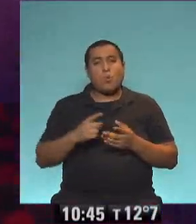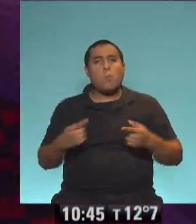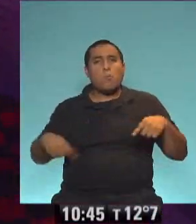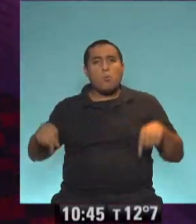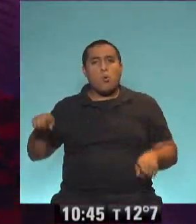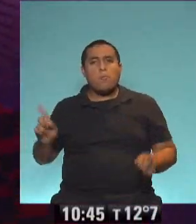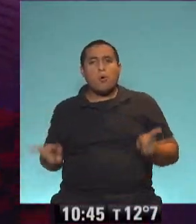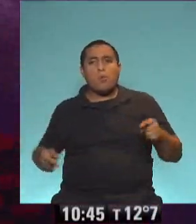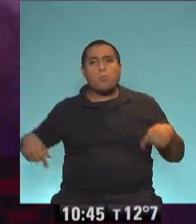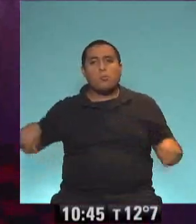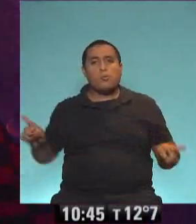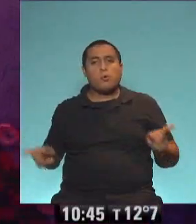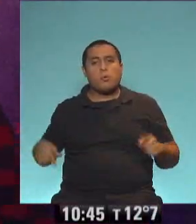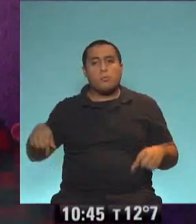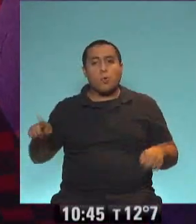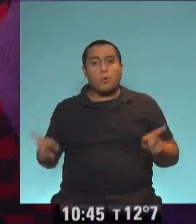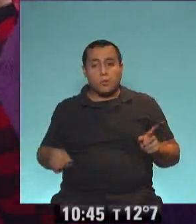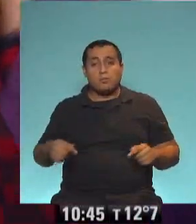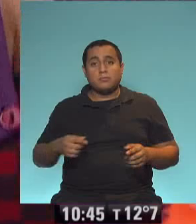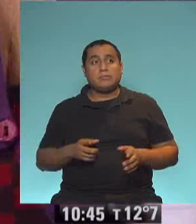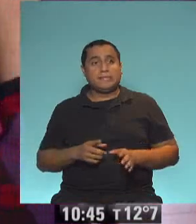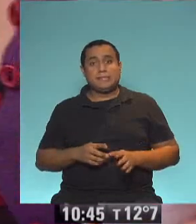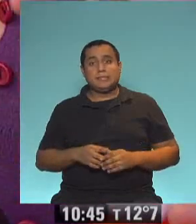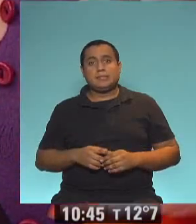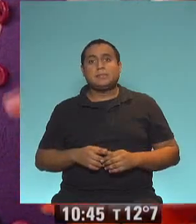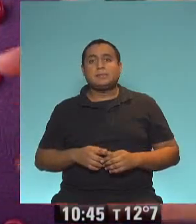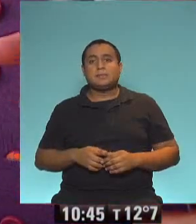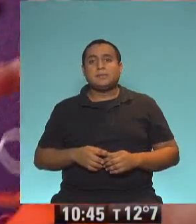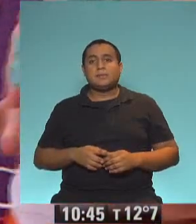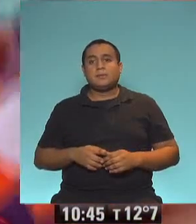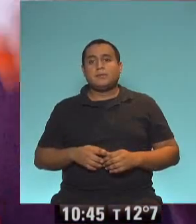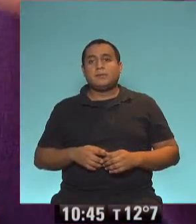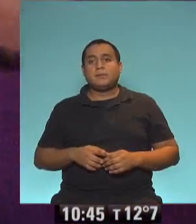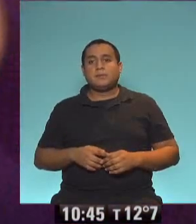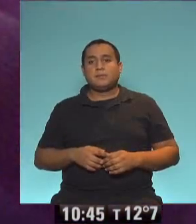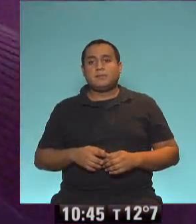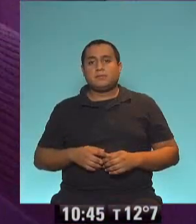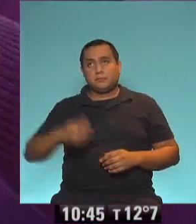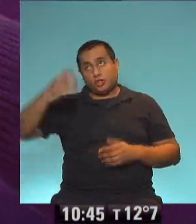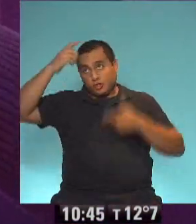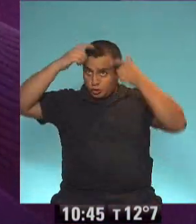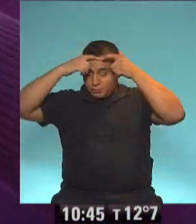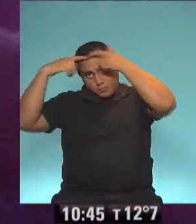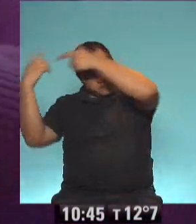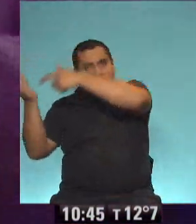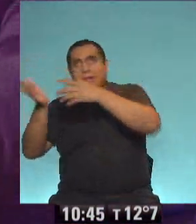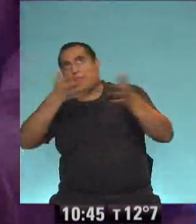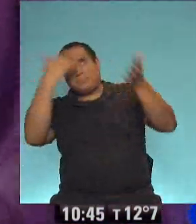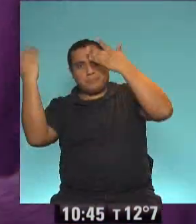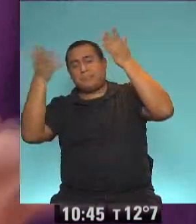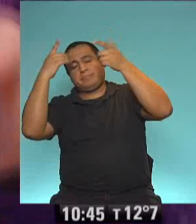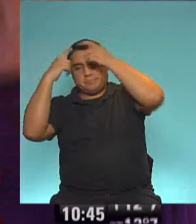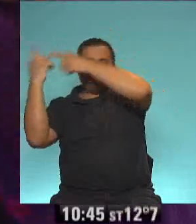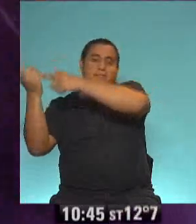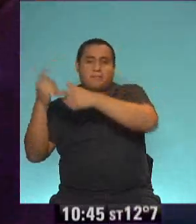despegue de la nave espacial. Ahí va, vamos. Acá, lo voy a poner. Perdón, disculpe, se le voló el sombrero porque había mucho viento. Claro. Ahí está, el pulpo viene